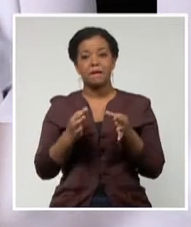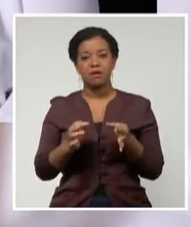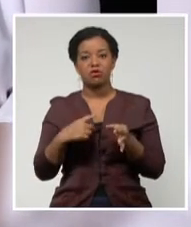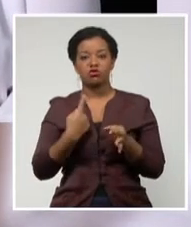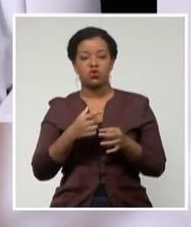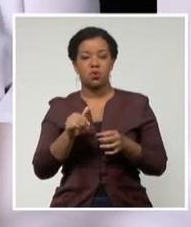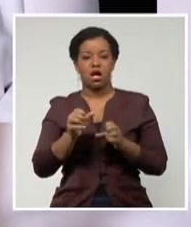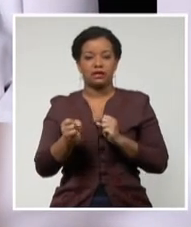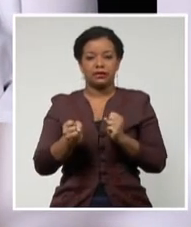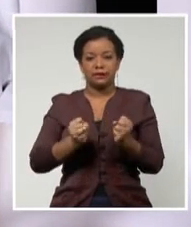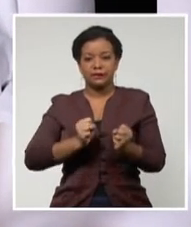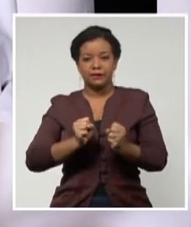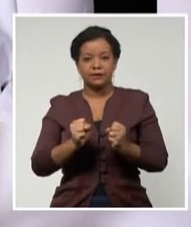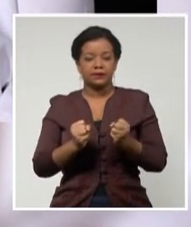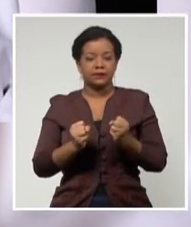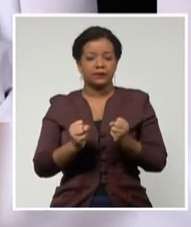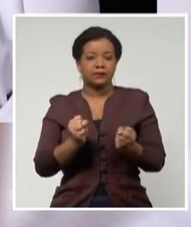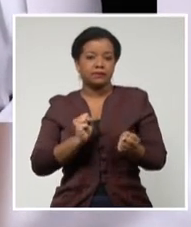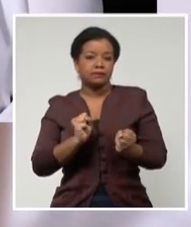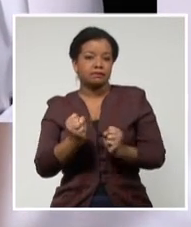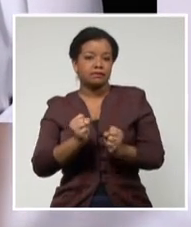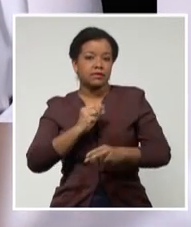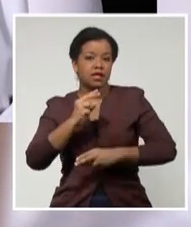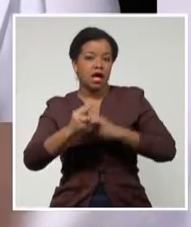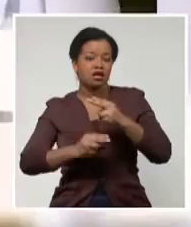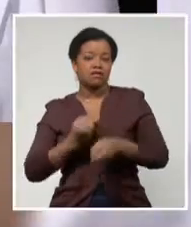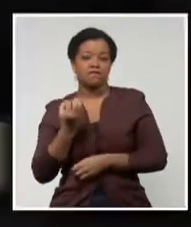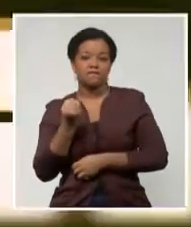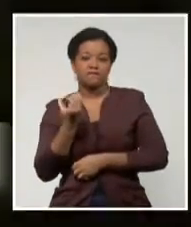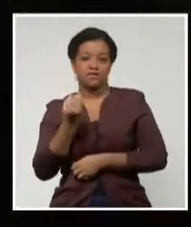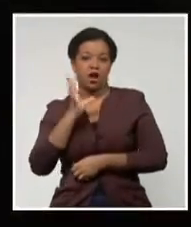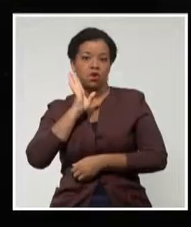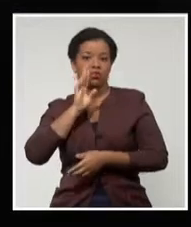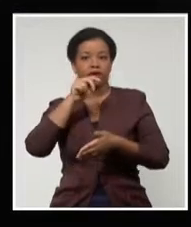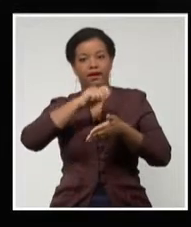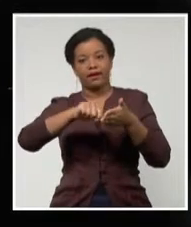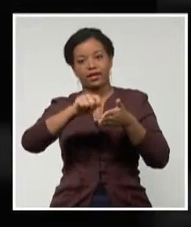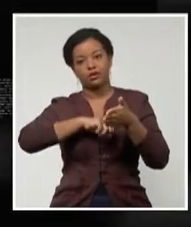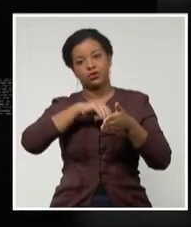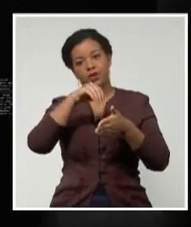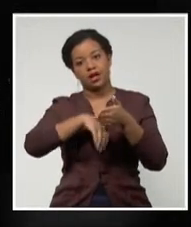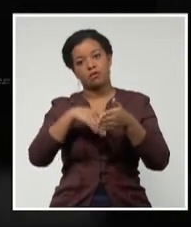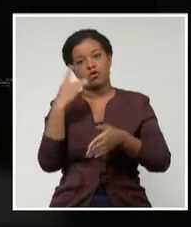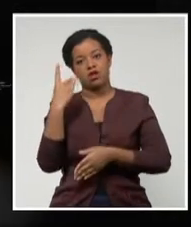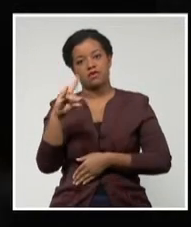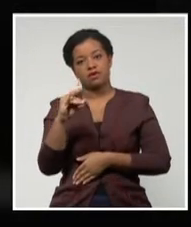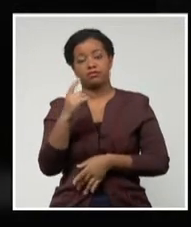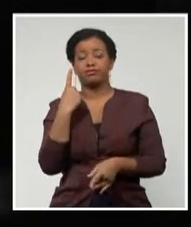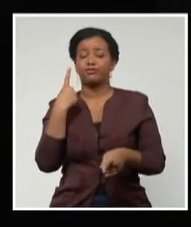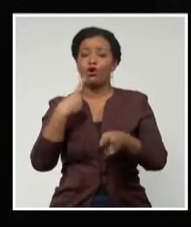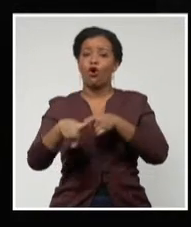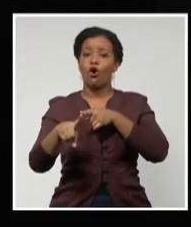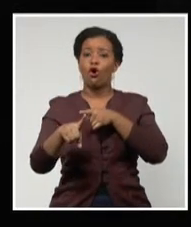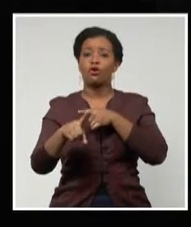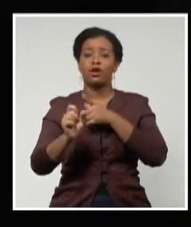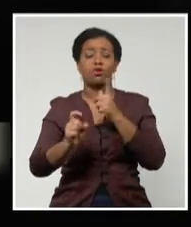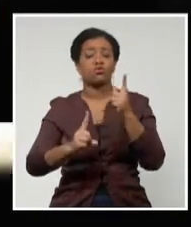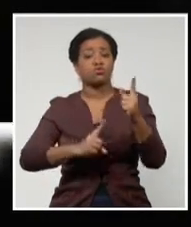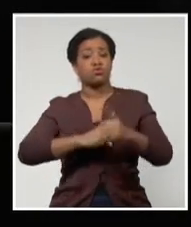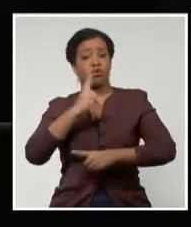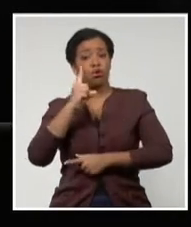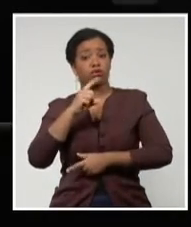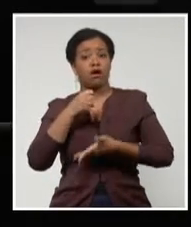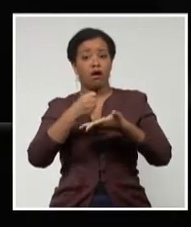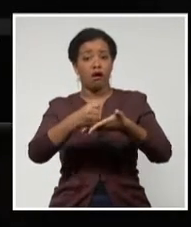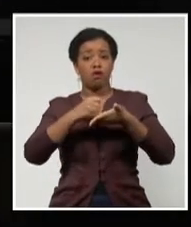manipulado todo lo que era o habíamos hecho posible el fraude electoral en Bolivia. Ante estos y otros actos violentos contra los colaboradores,